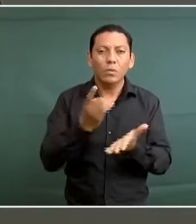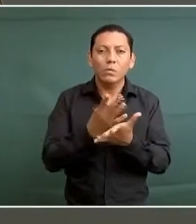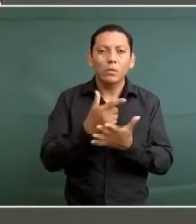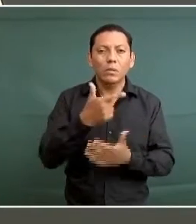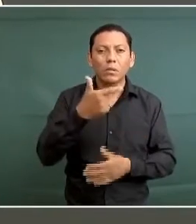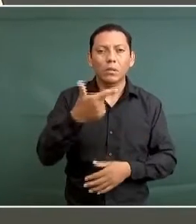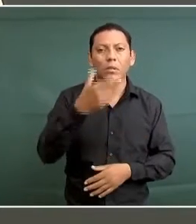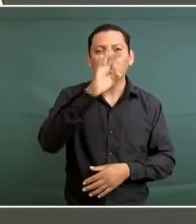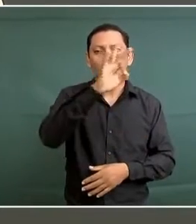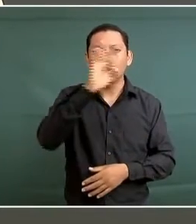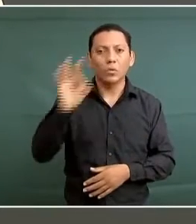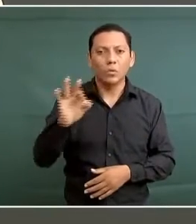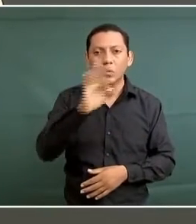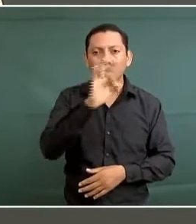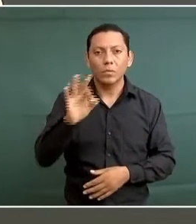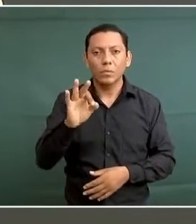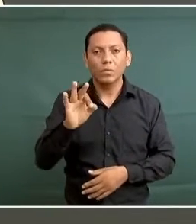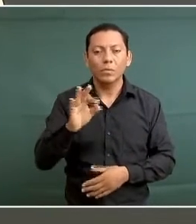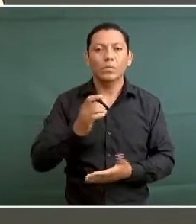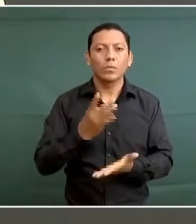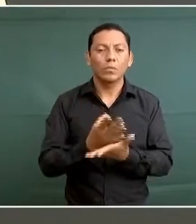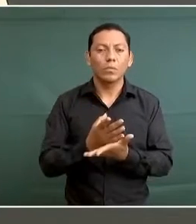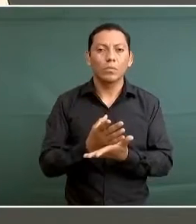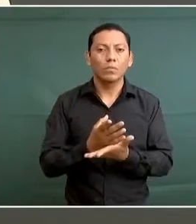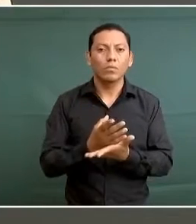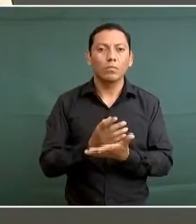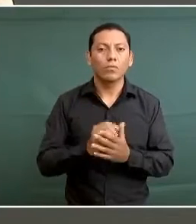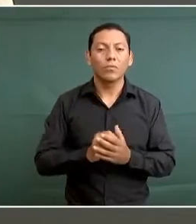7% cuando